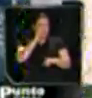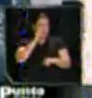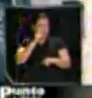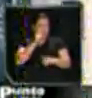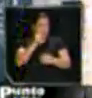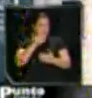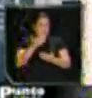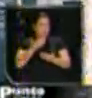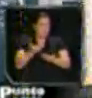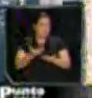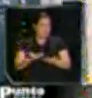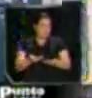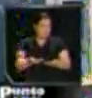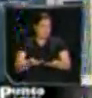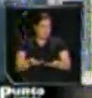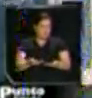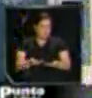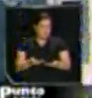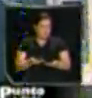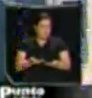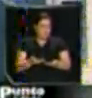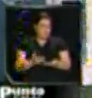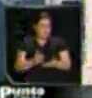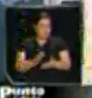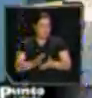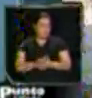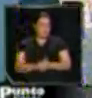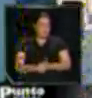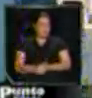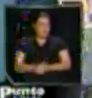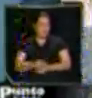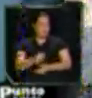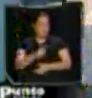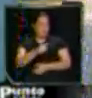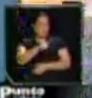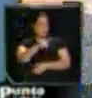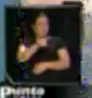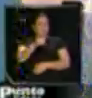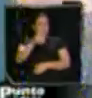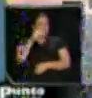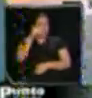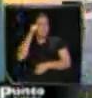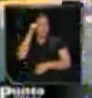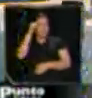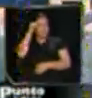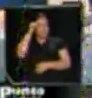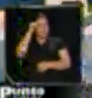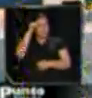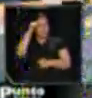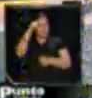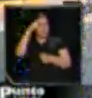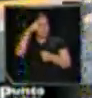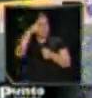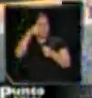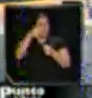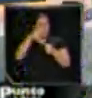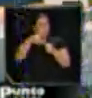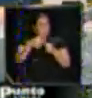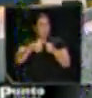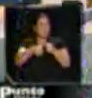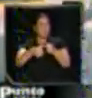No queremos ampliar el porcentaje de trabajadores discapacitados, dejen las cosas como están. Pudiera ser, yo creo, la verdad,